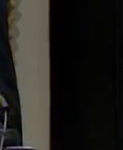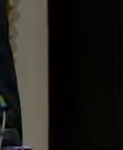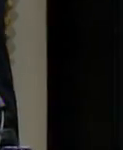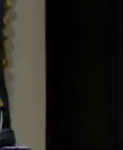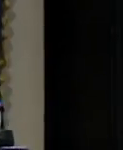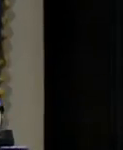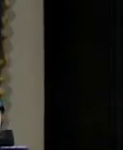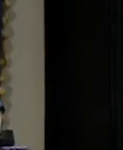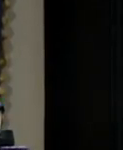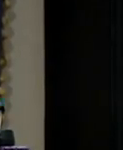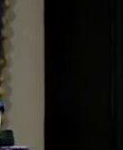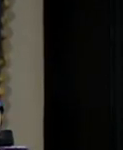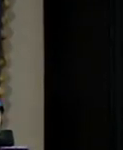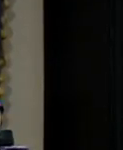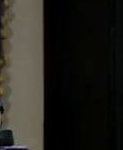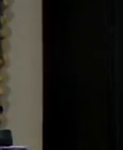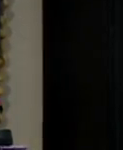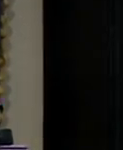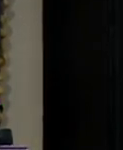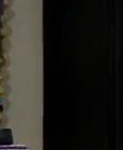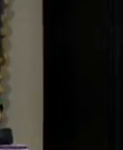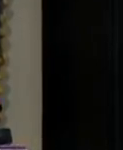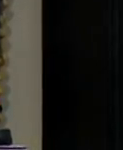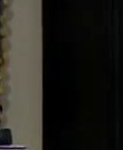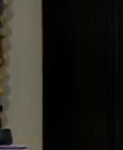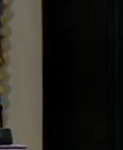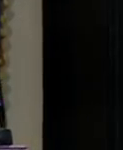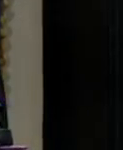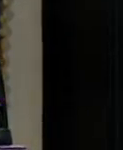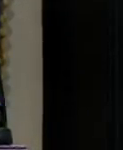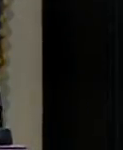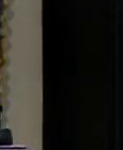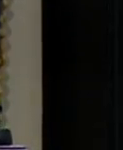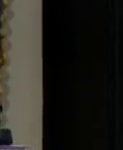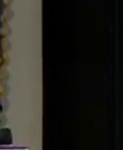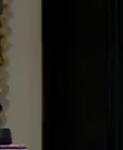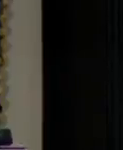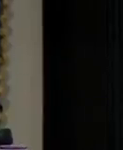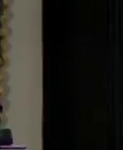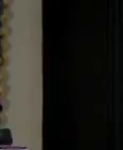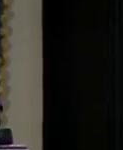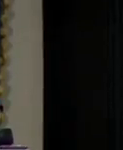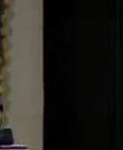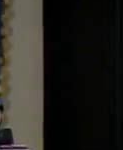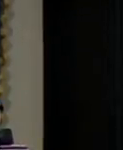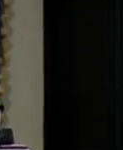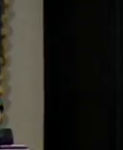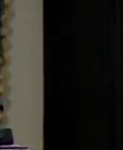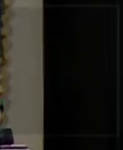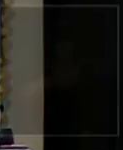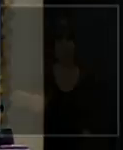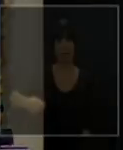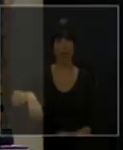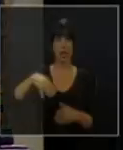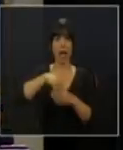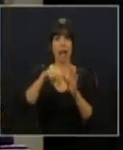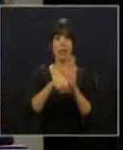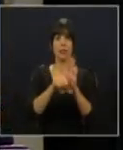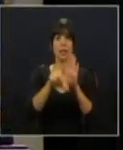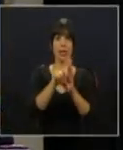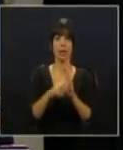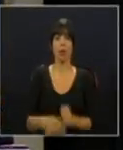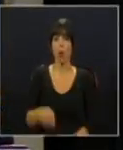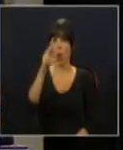República, honorable señor don Antonio Álvarez de Santi, presidente de la Asamblea Legislativa,